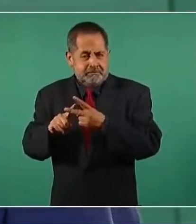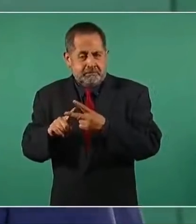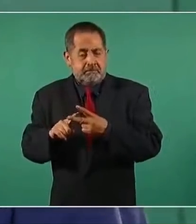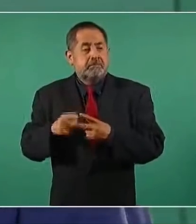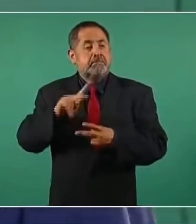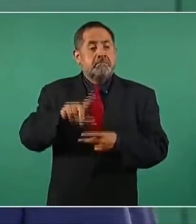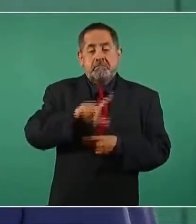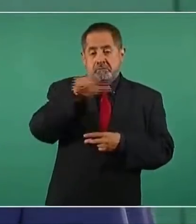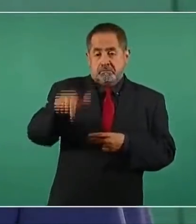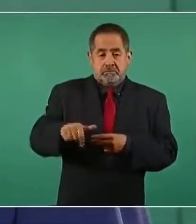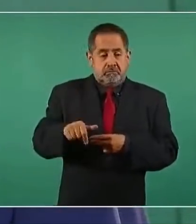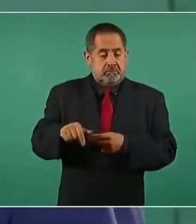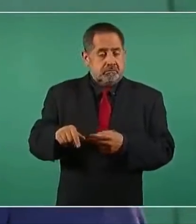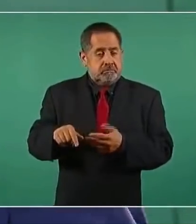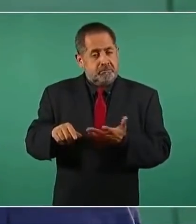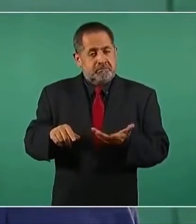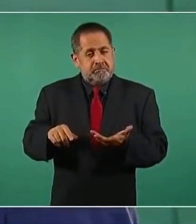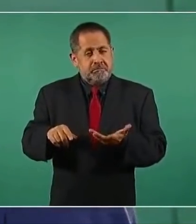siglo XIX,